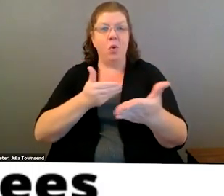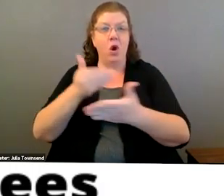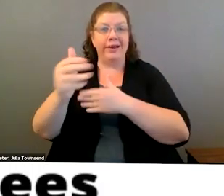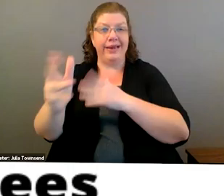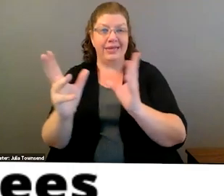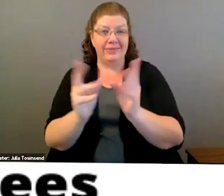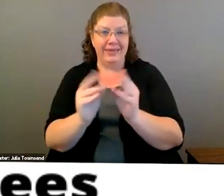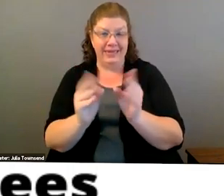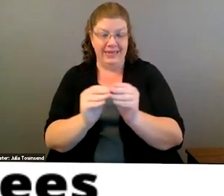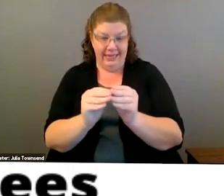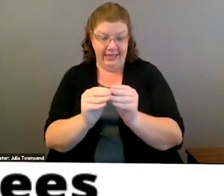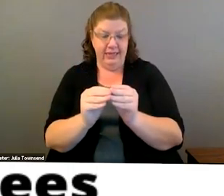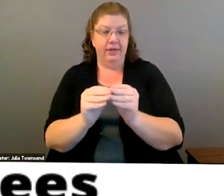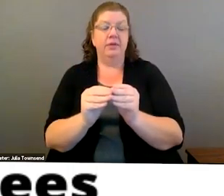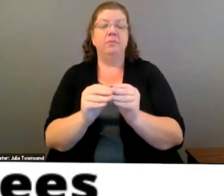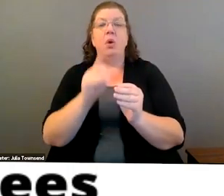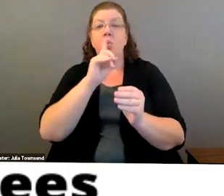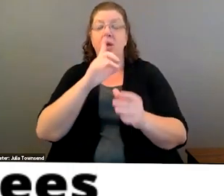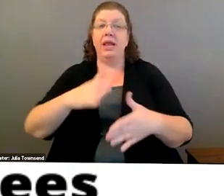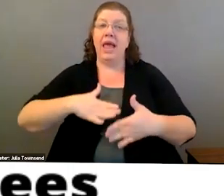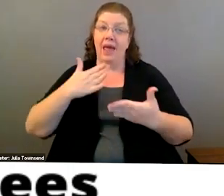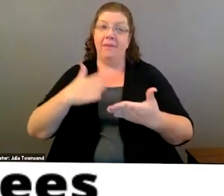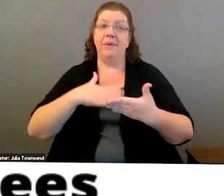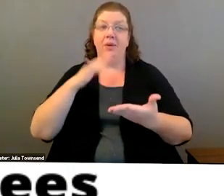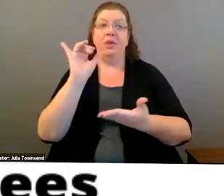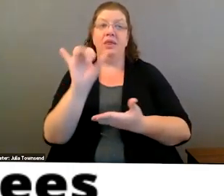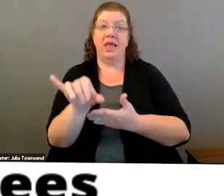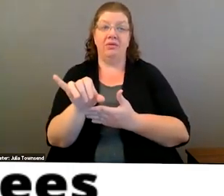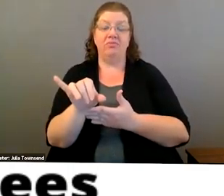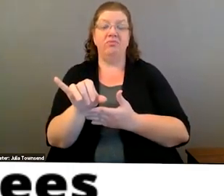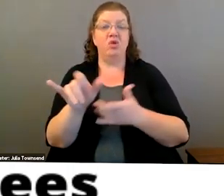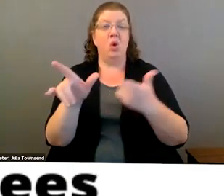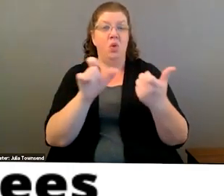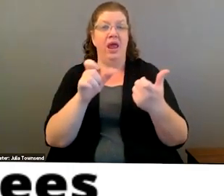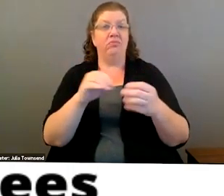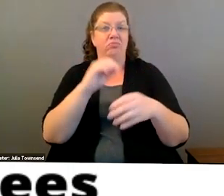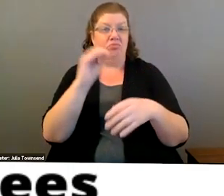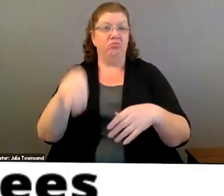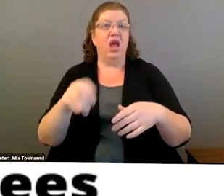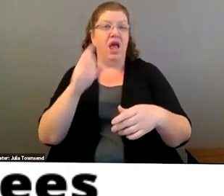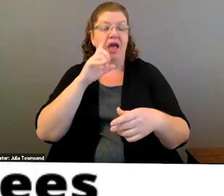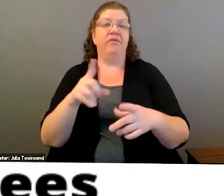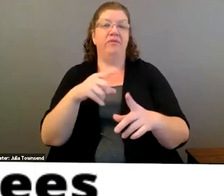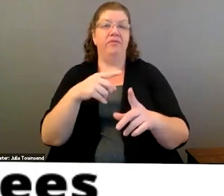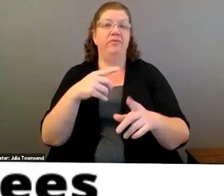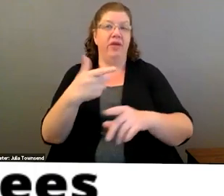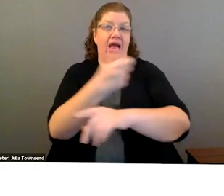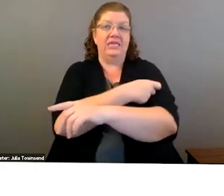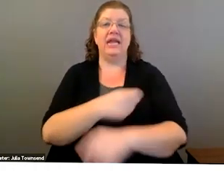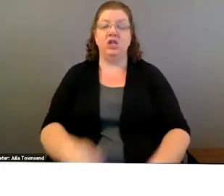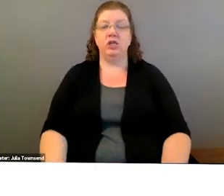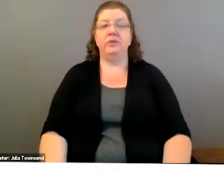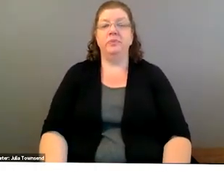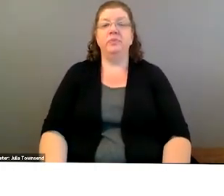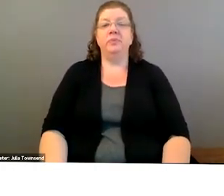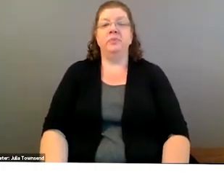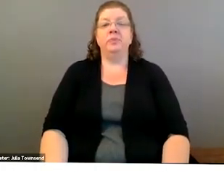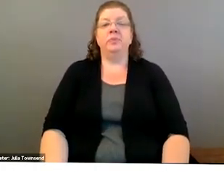información actualizada para la próxima reunión pero estamos muy contentos con este índice de vacunación que tenemos aquí próxima